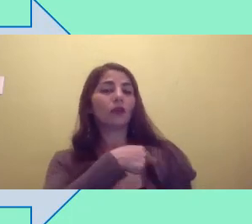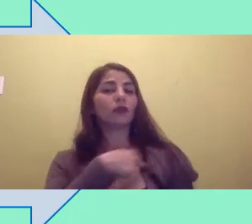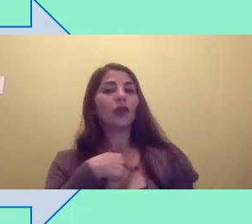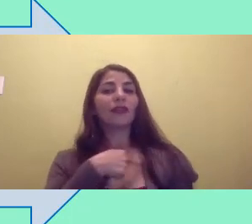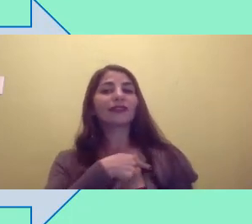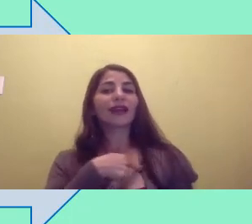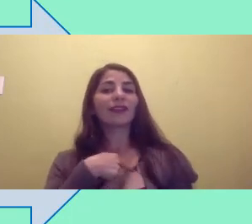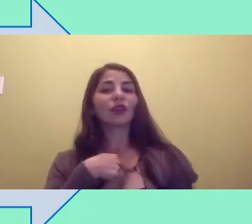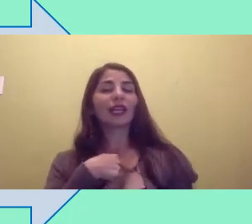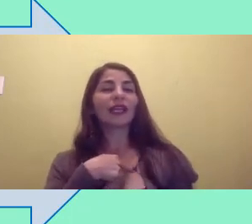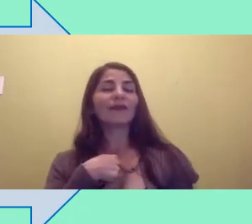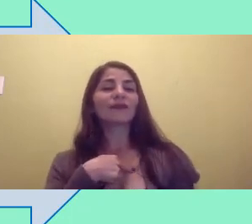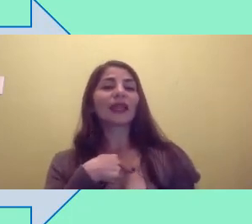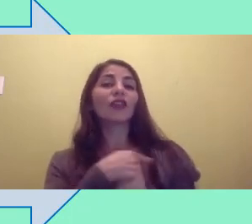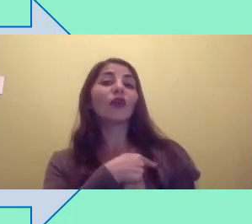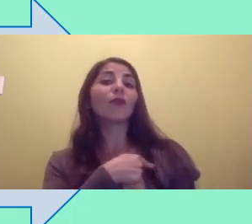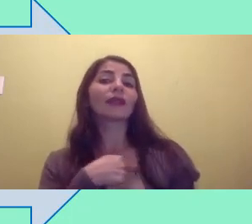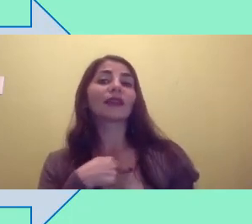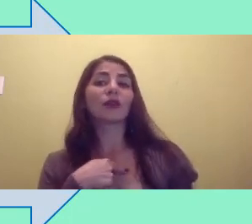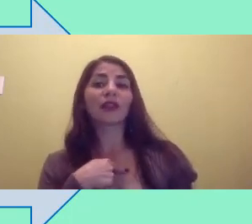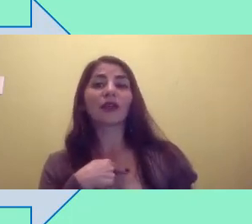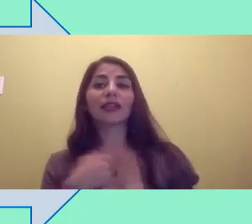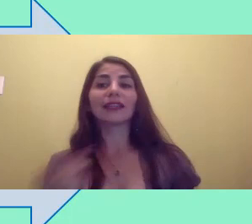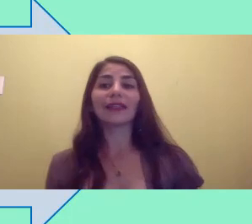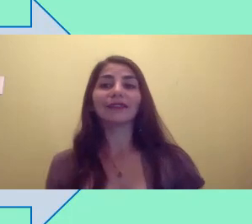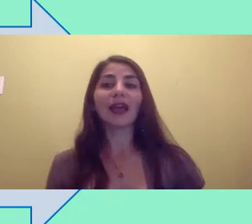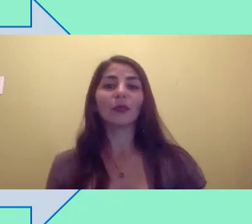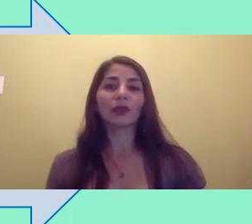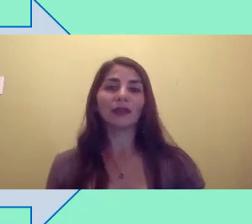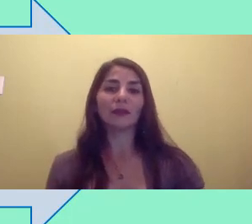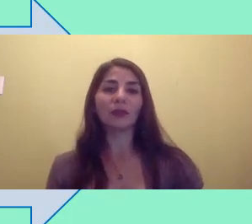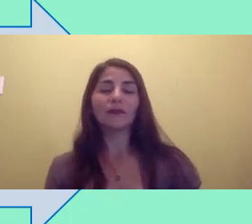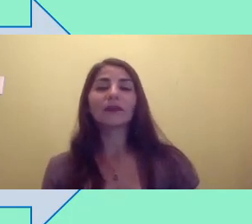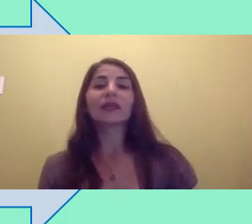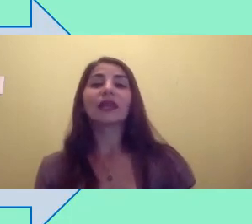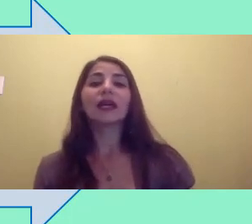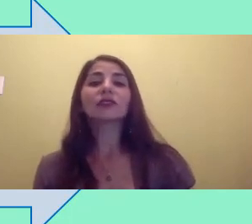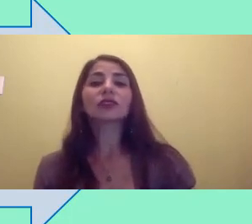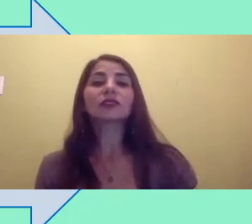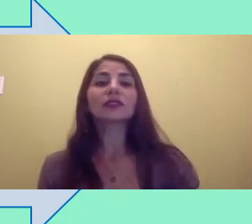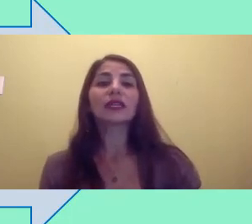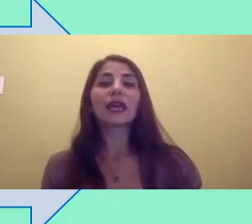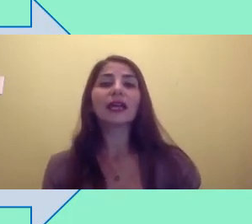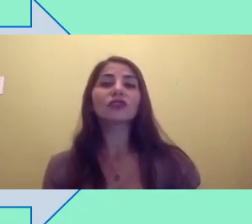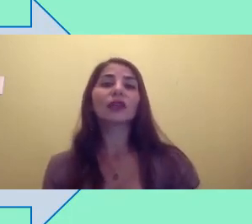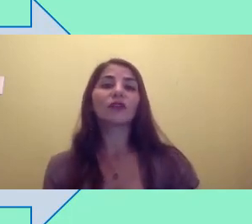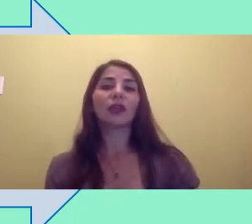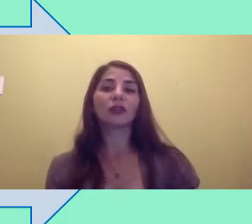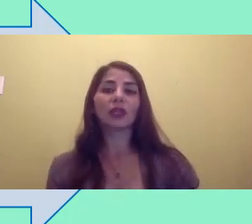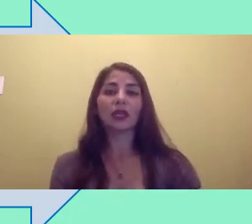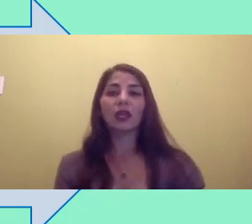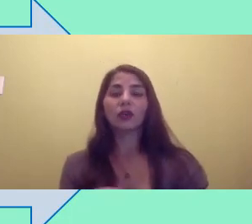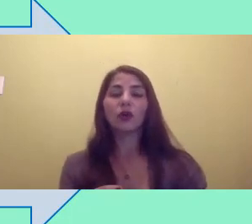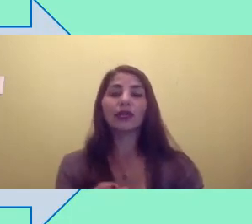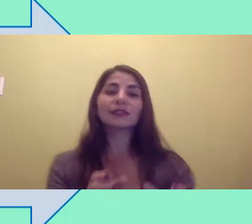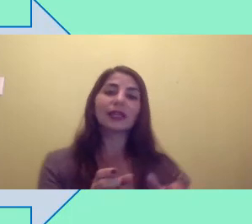tu nombre? Como destacando el nombre que está bordado en el delantal, por ejemplo. ¿Ya? Entonces, a eso me